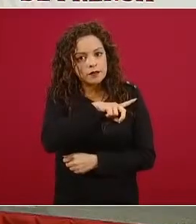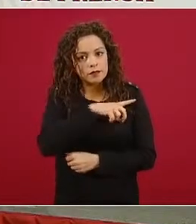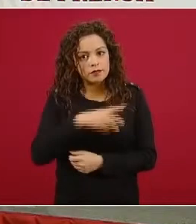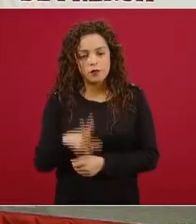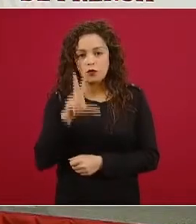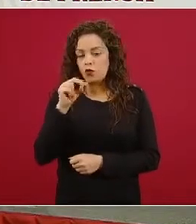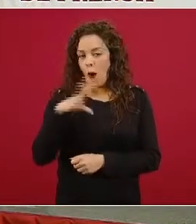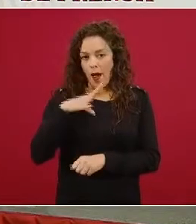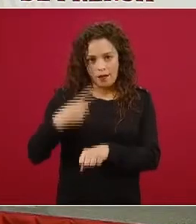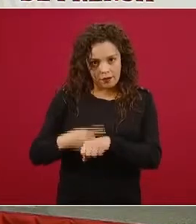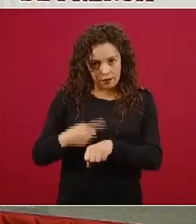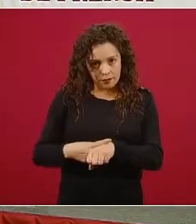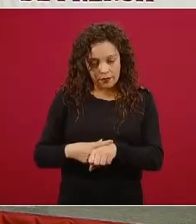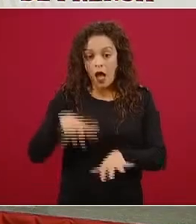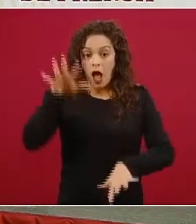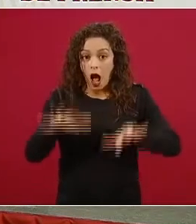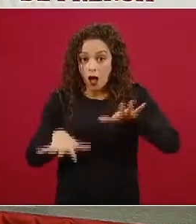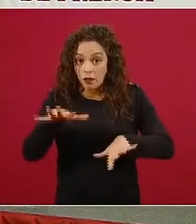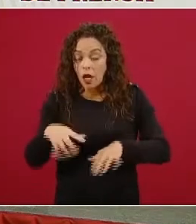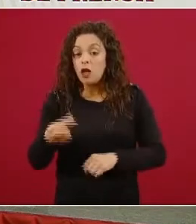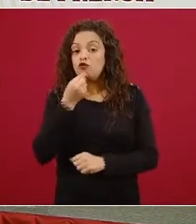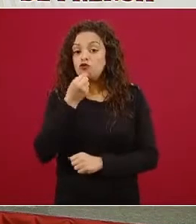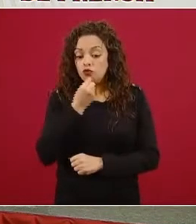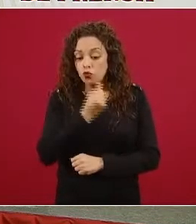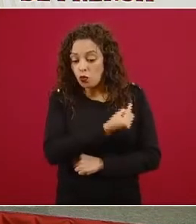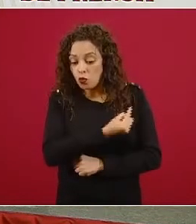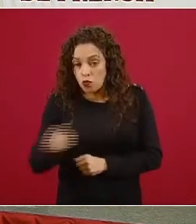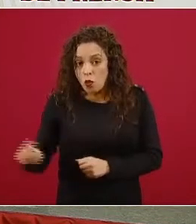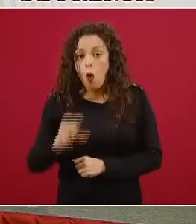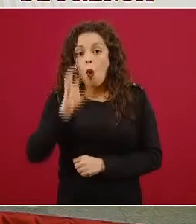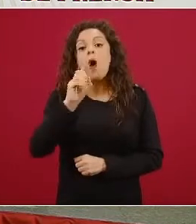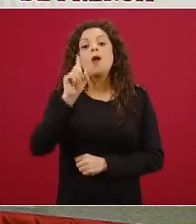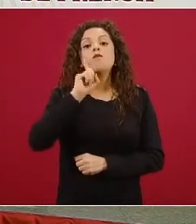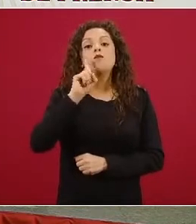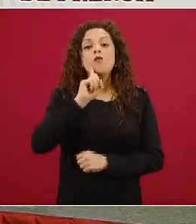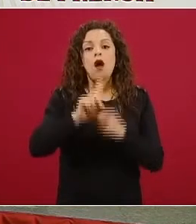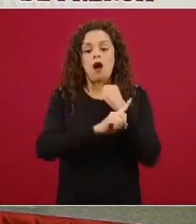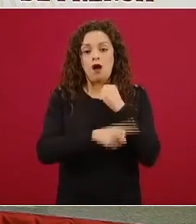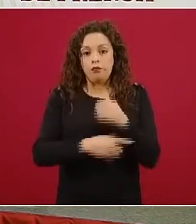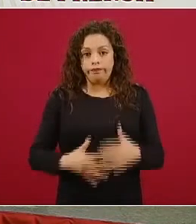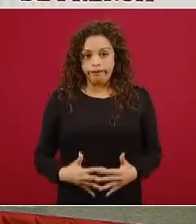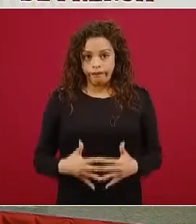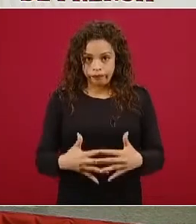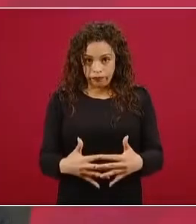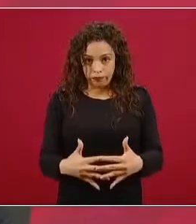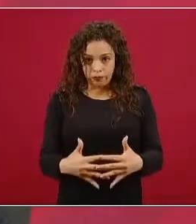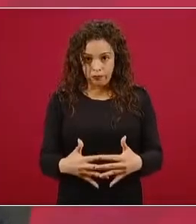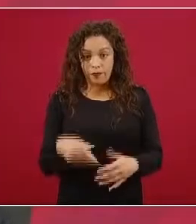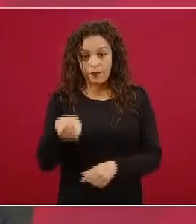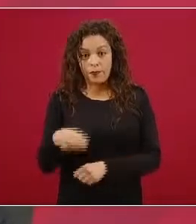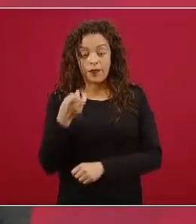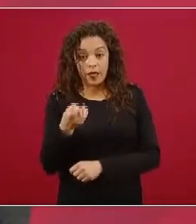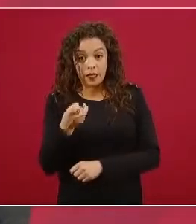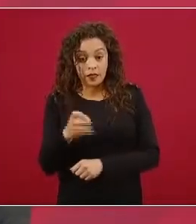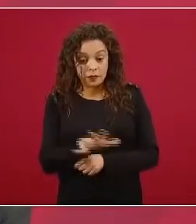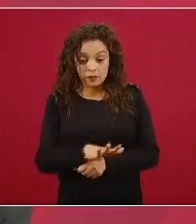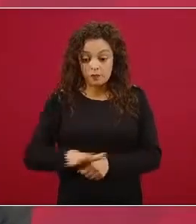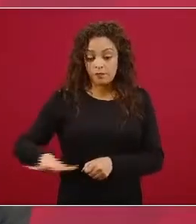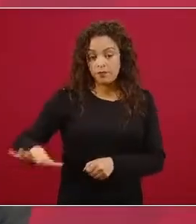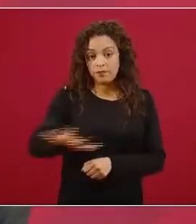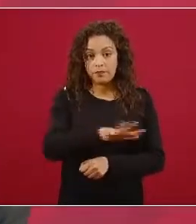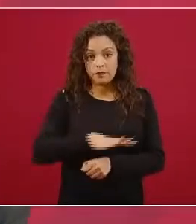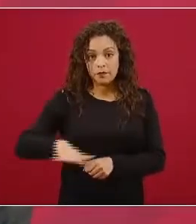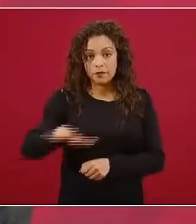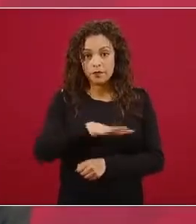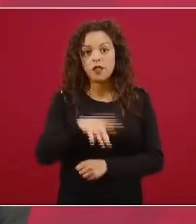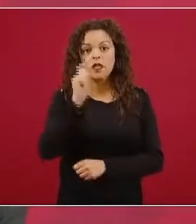veces incluyendo niños o mujeres embarazadas que se consideran en general subpoblaciones o componentes de la